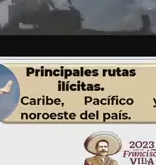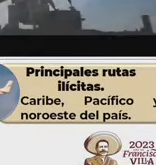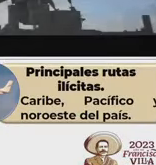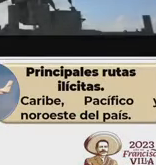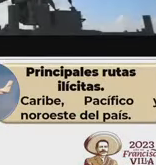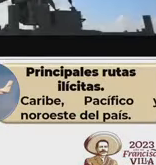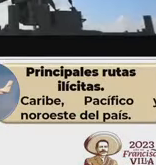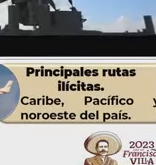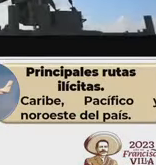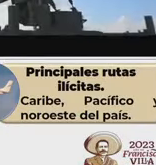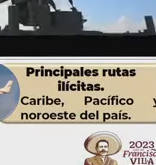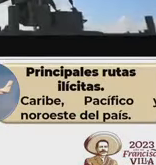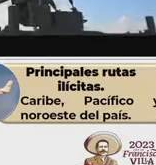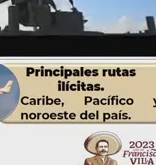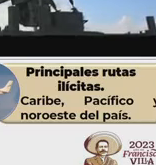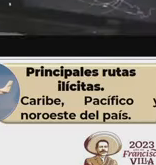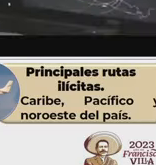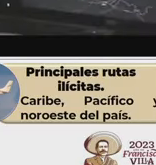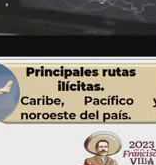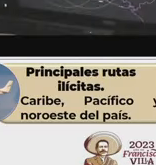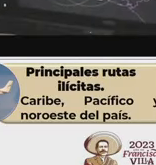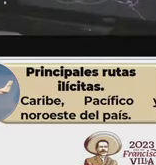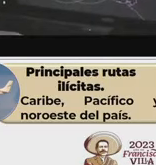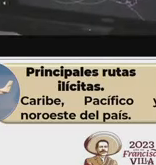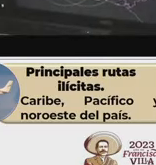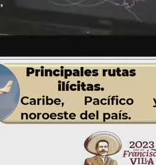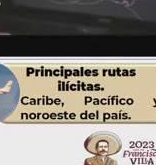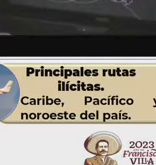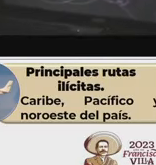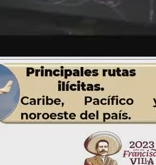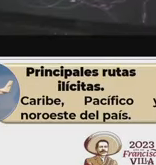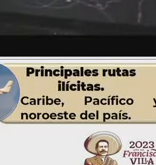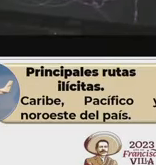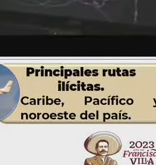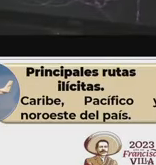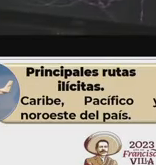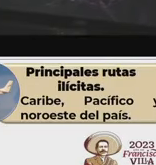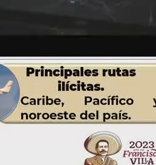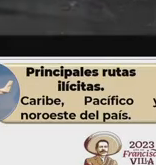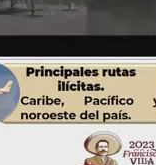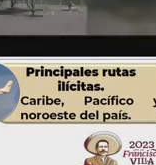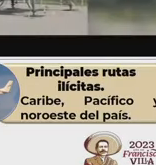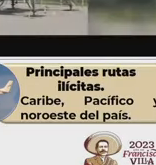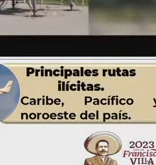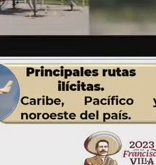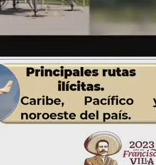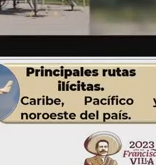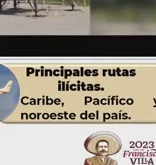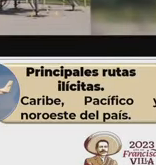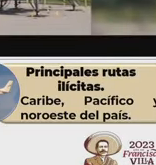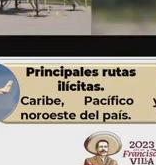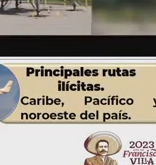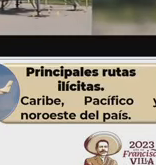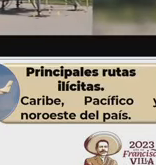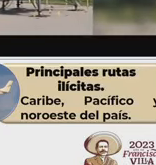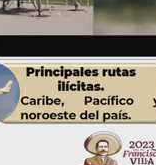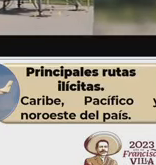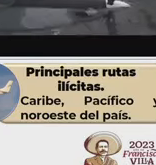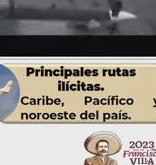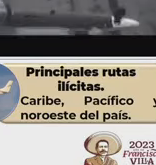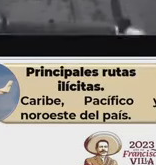Chiapas, en Ciudad Ixtepec, Oaxaca y en Hermosillo, Sonora. Estos radares nos permiten tener el control del espacio